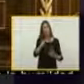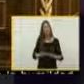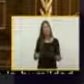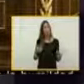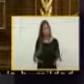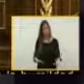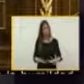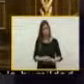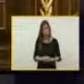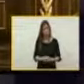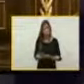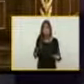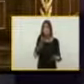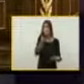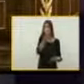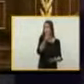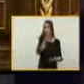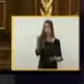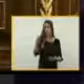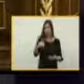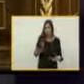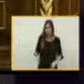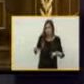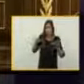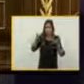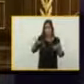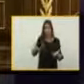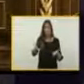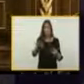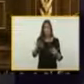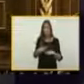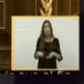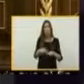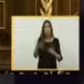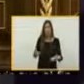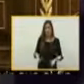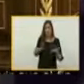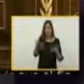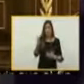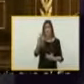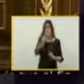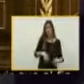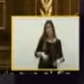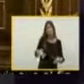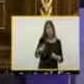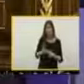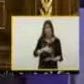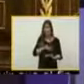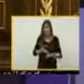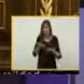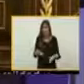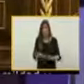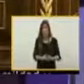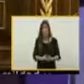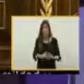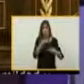adelante. Perdón, me los confundo siempre. Carmena. Carmena es un especialista en la rectificación, puede decir mañana todo lo contrario. Podría ser, lo dijo, ¿no? Podría ser, pero por ahora